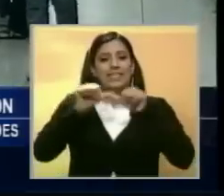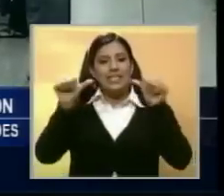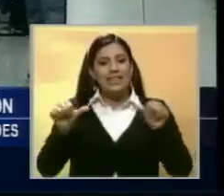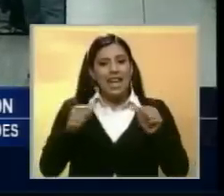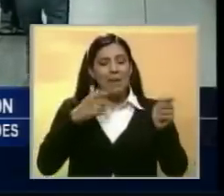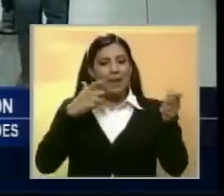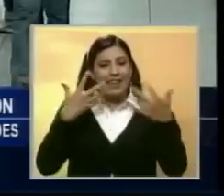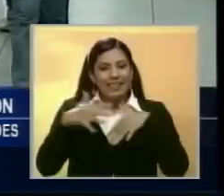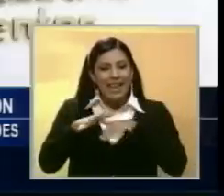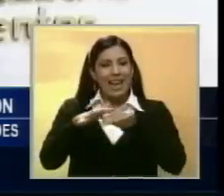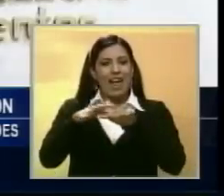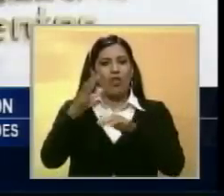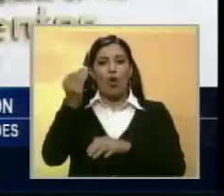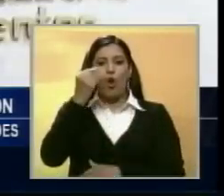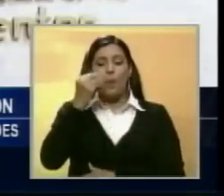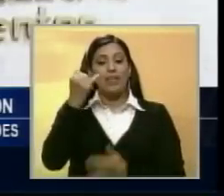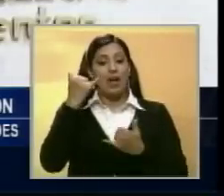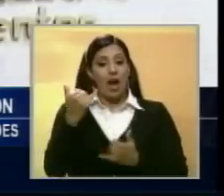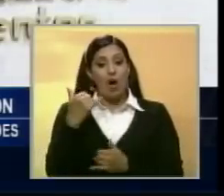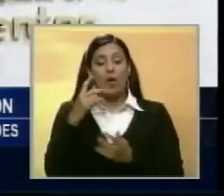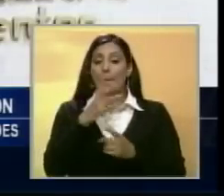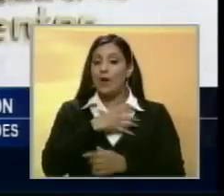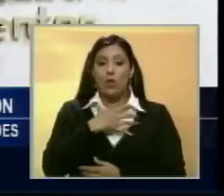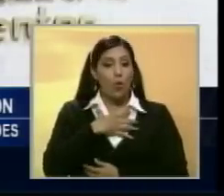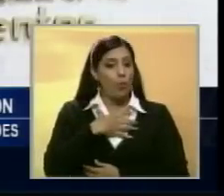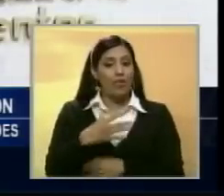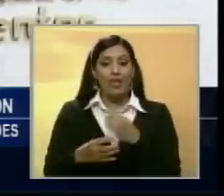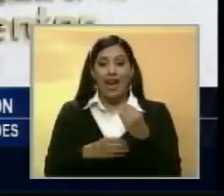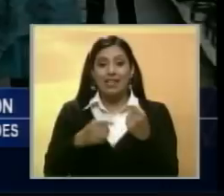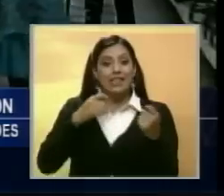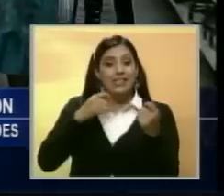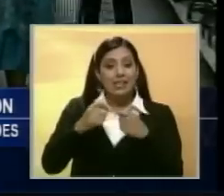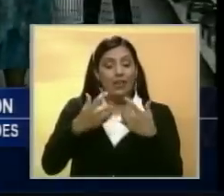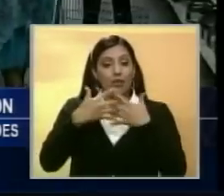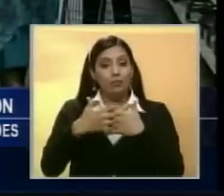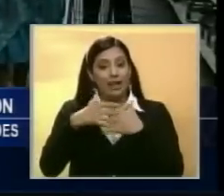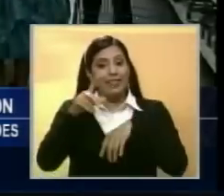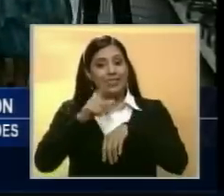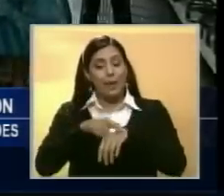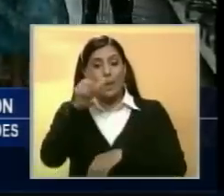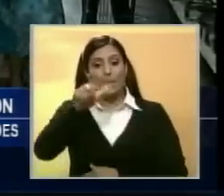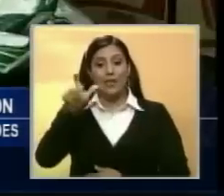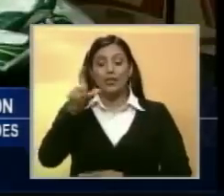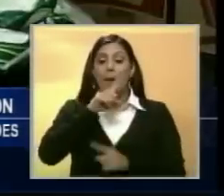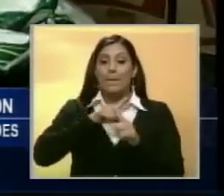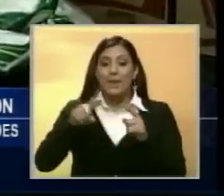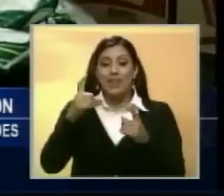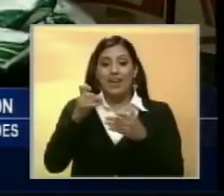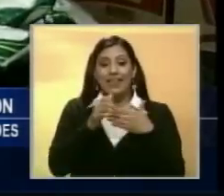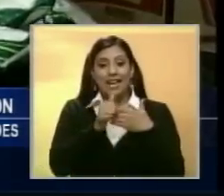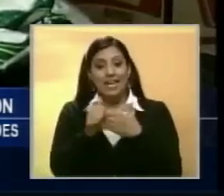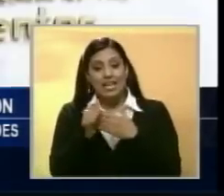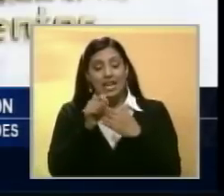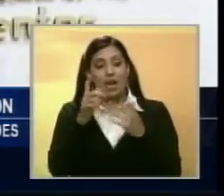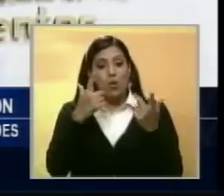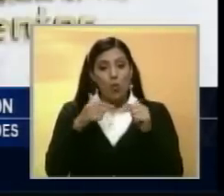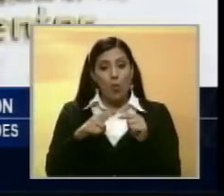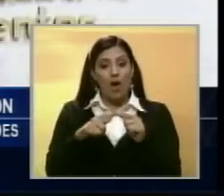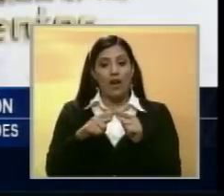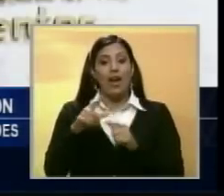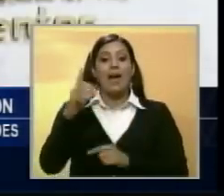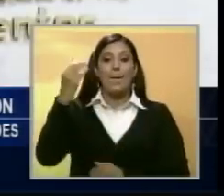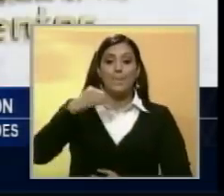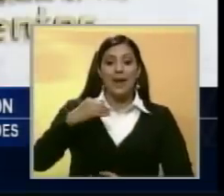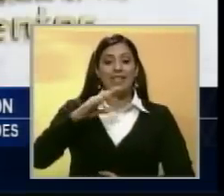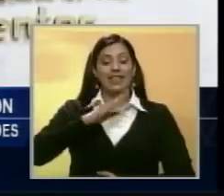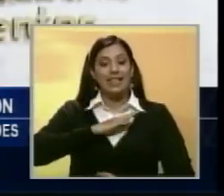Control Alimentario SICA. Aclaró que no pueden realizar despachos de productos a clientes sin la guía emitida por la SUNAGRO.